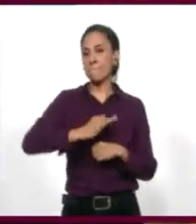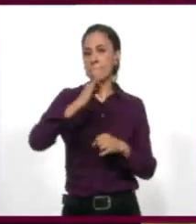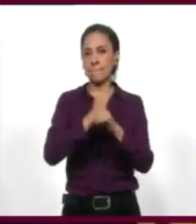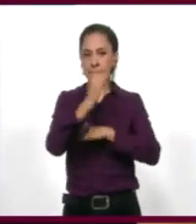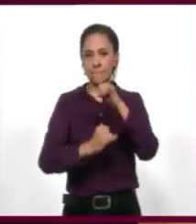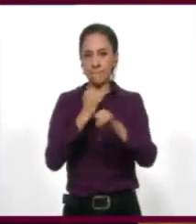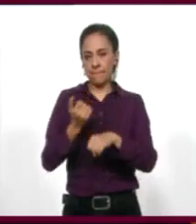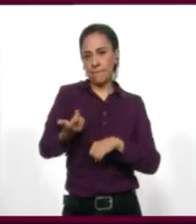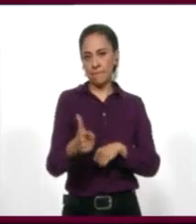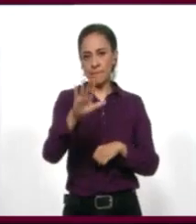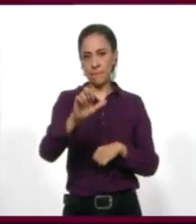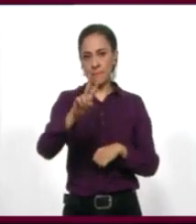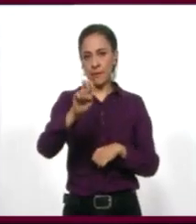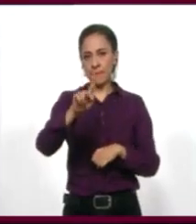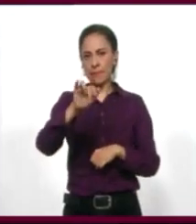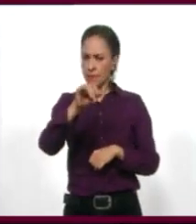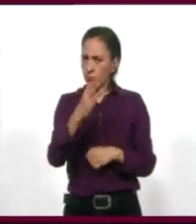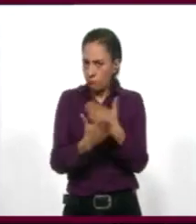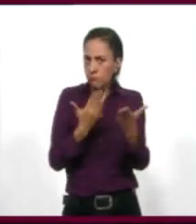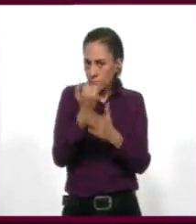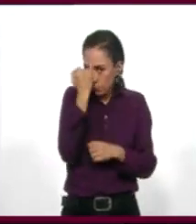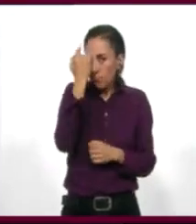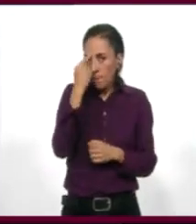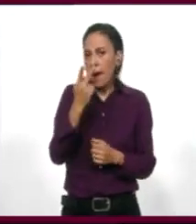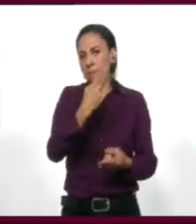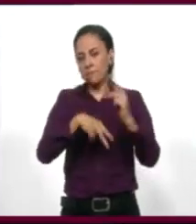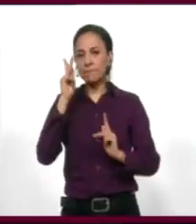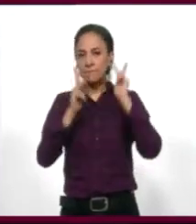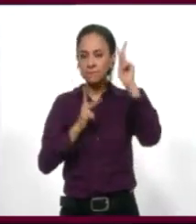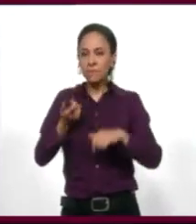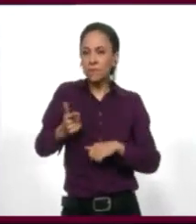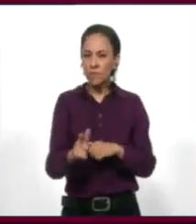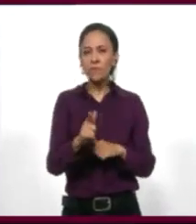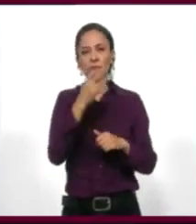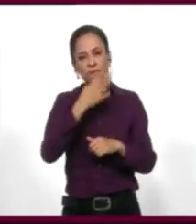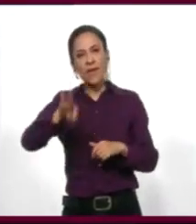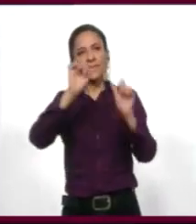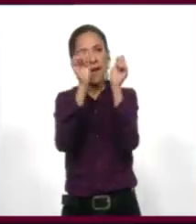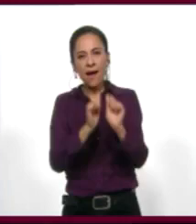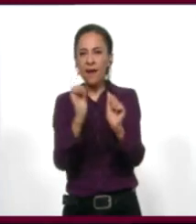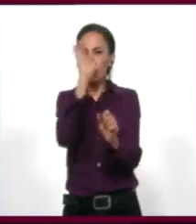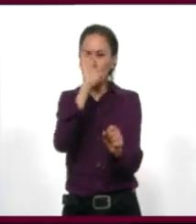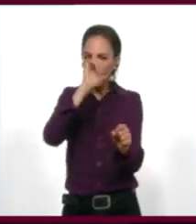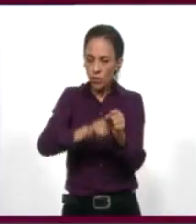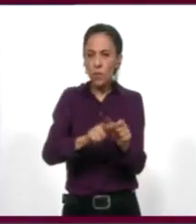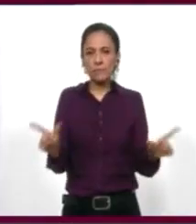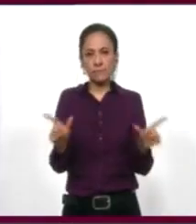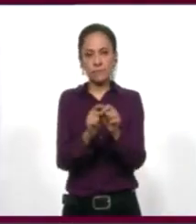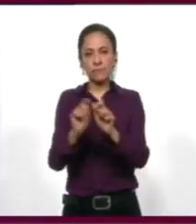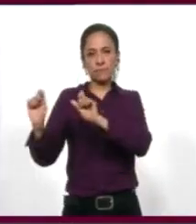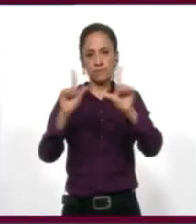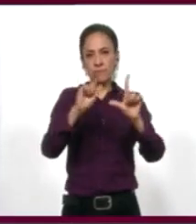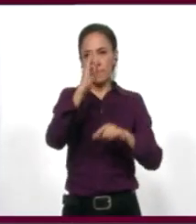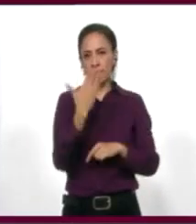Cervantino, una propuesta para visitar Guanajuato y disfrutar de la fiesta de arte y cultura. Desde aquí el reporte con imágenes de José